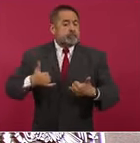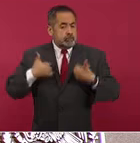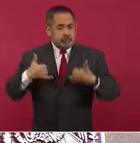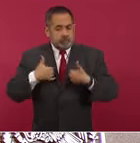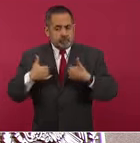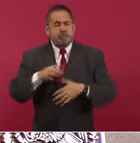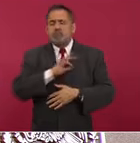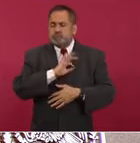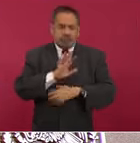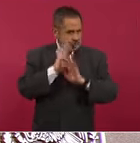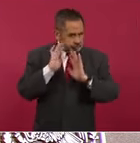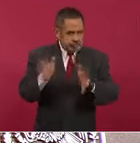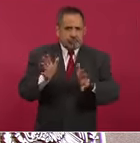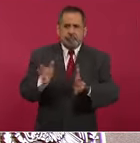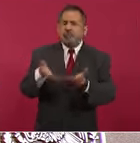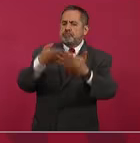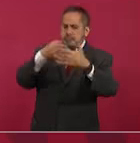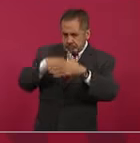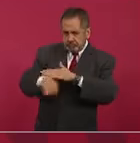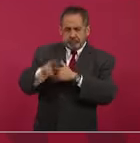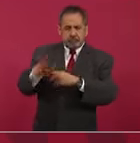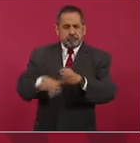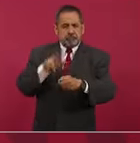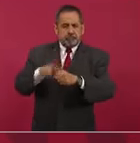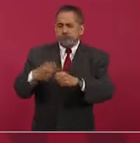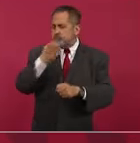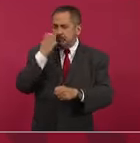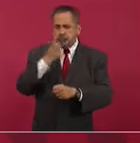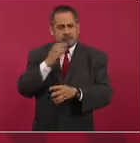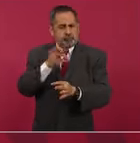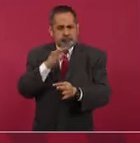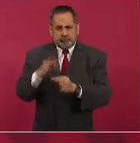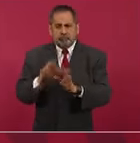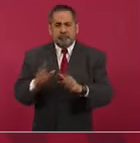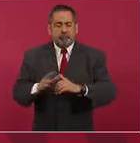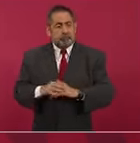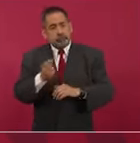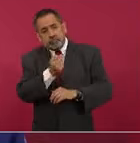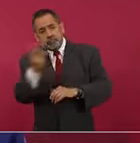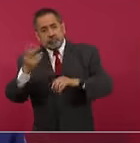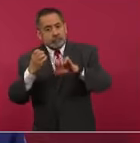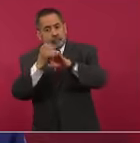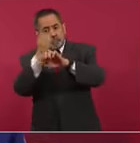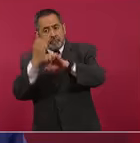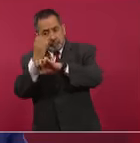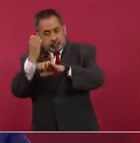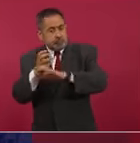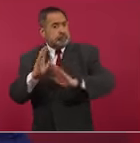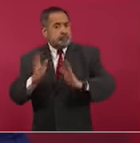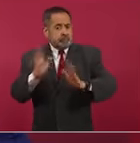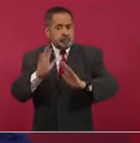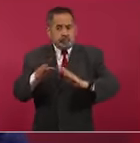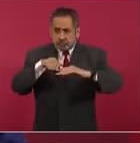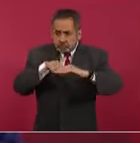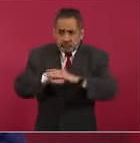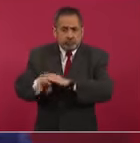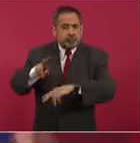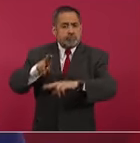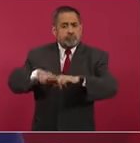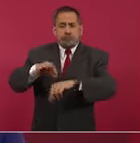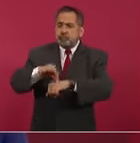de manera ya normal. De hecho, sí adelanto, hay estados que ya están trabajando de manera normal. Ahorita